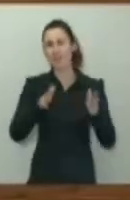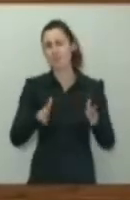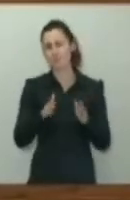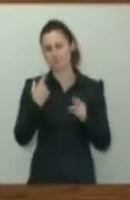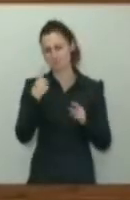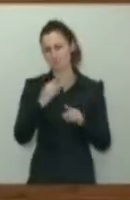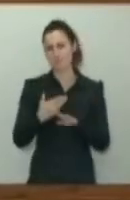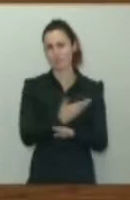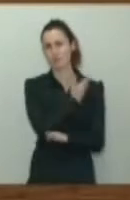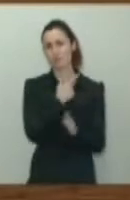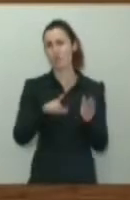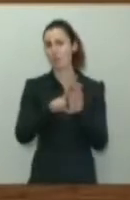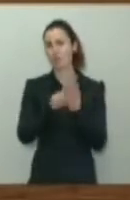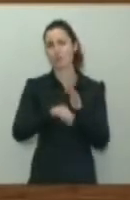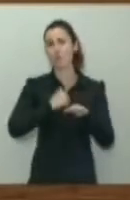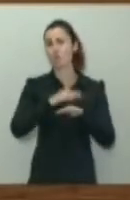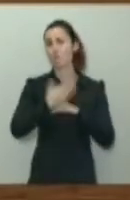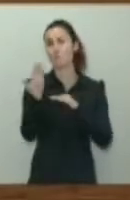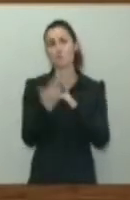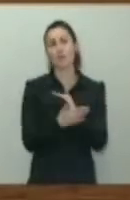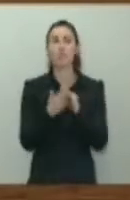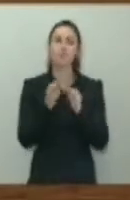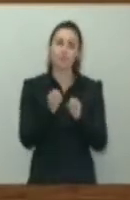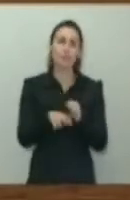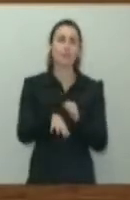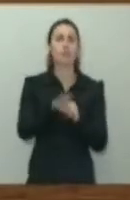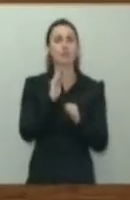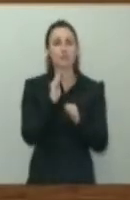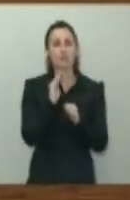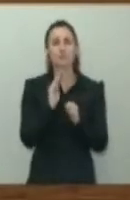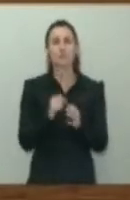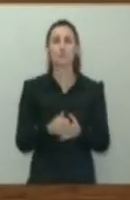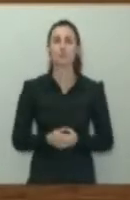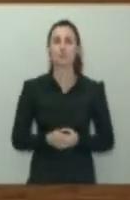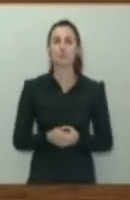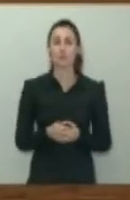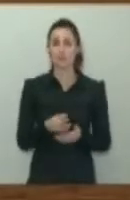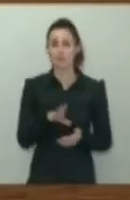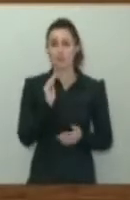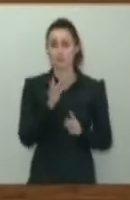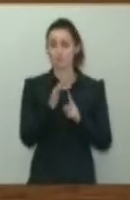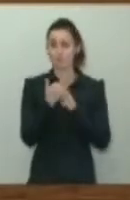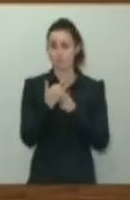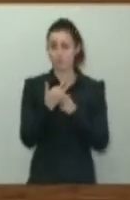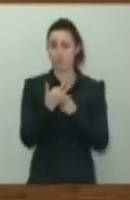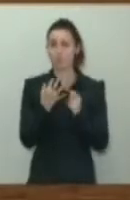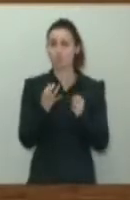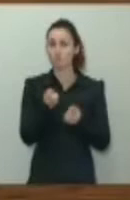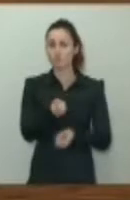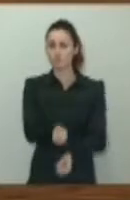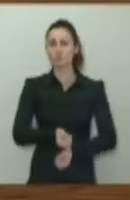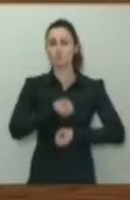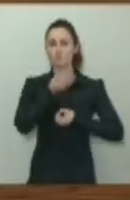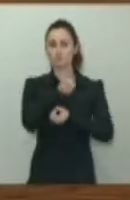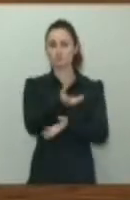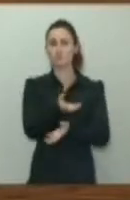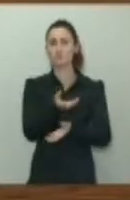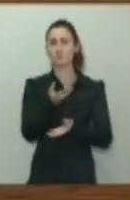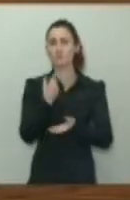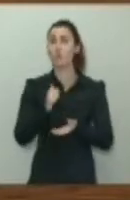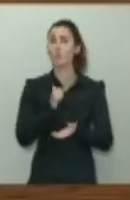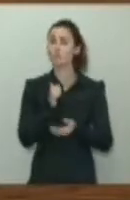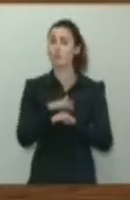legalmente previsto. Por lo tanto, entendemos que esas circunstancias ponen de manifiesto la oportunidad